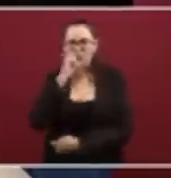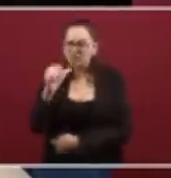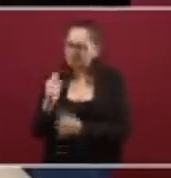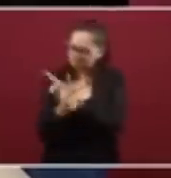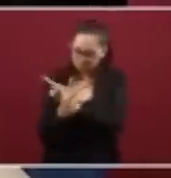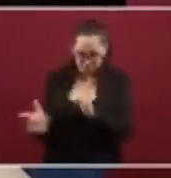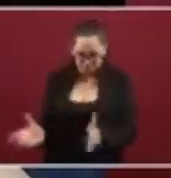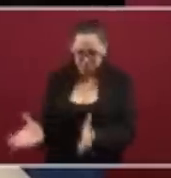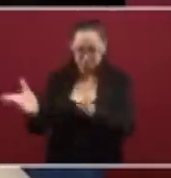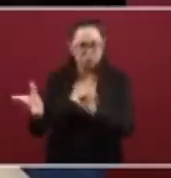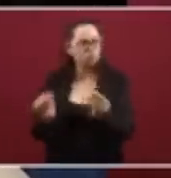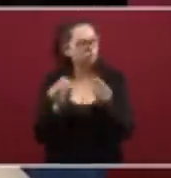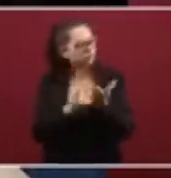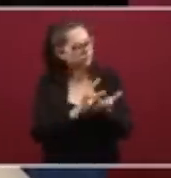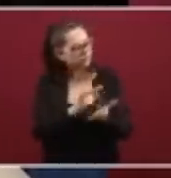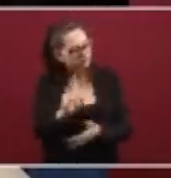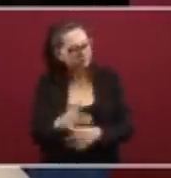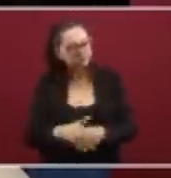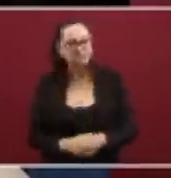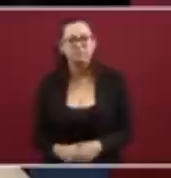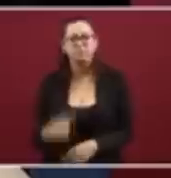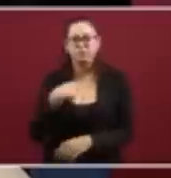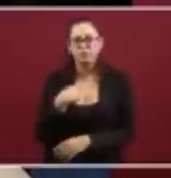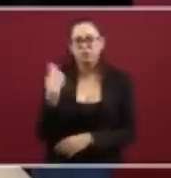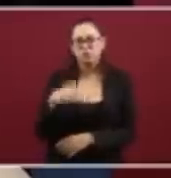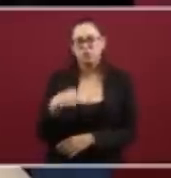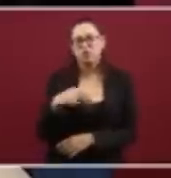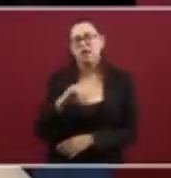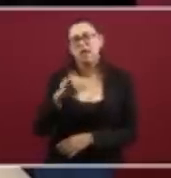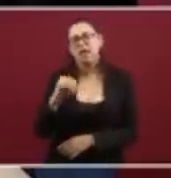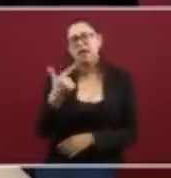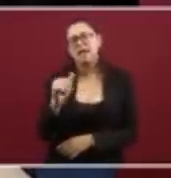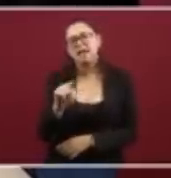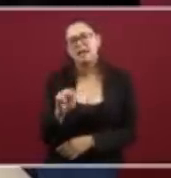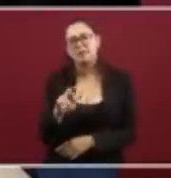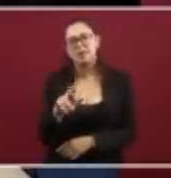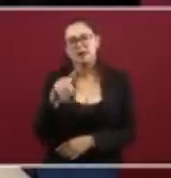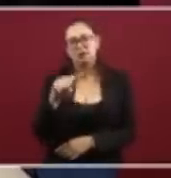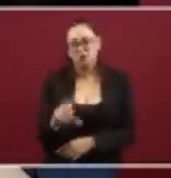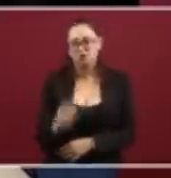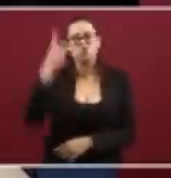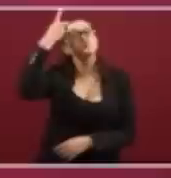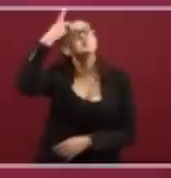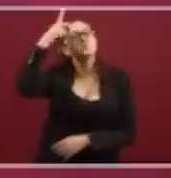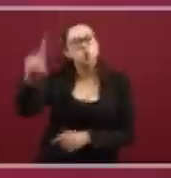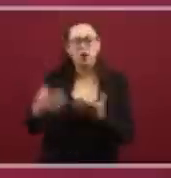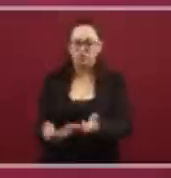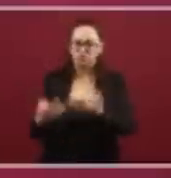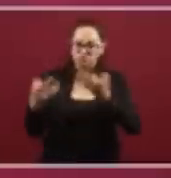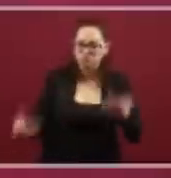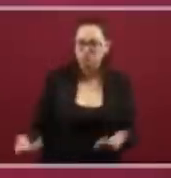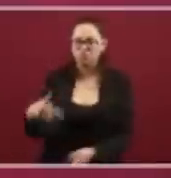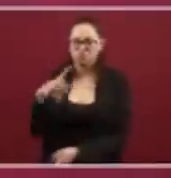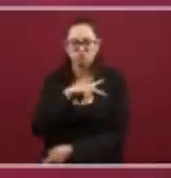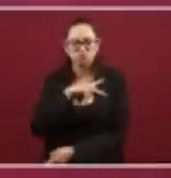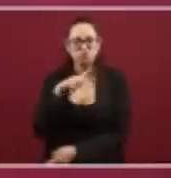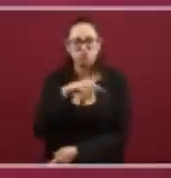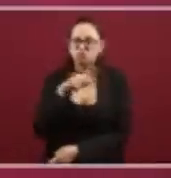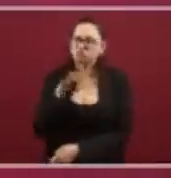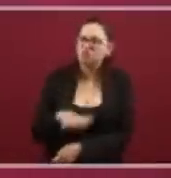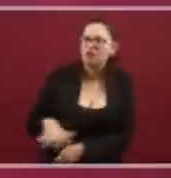yo soy cutberto bitches garcía representante propietario de bienes comunales de la comunidad agraria de